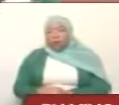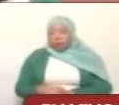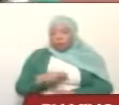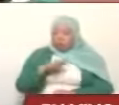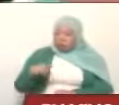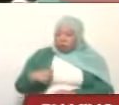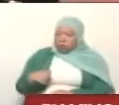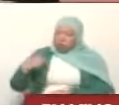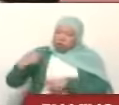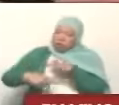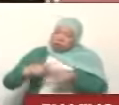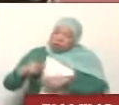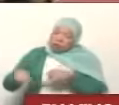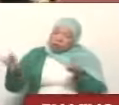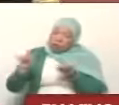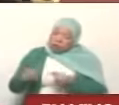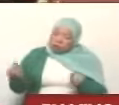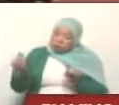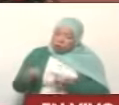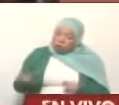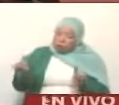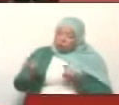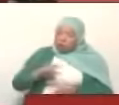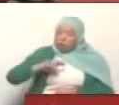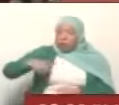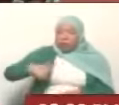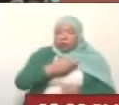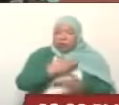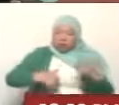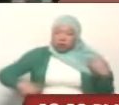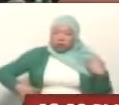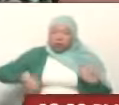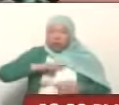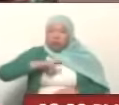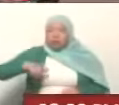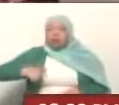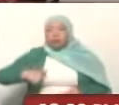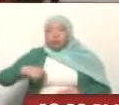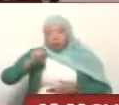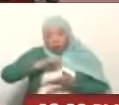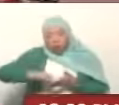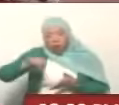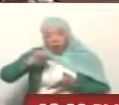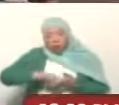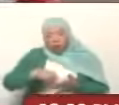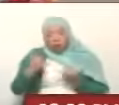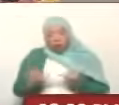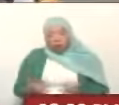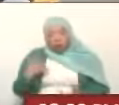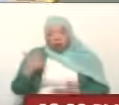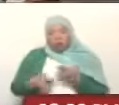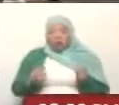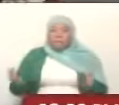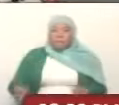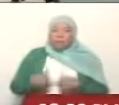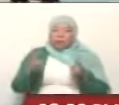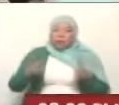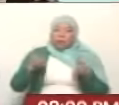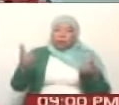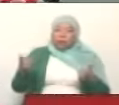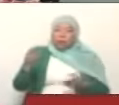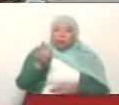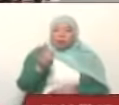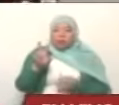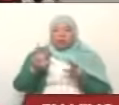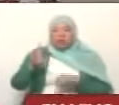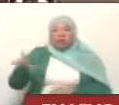de crecimiento y de sueño, y decirle, presidente, que nosotros escribiremos esta victoria el